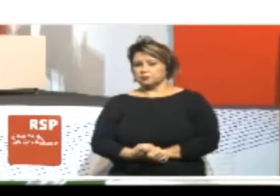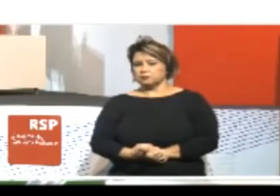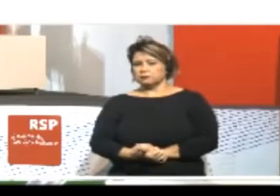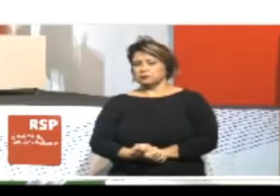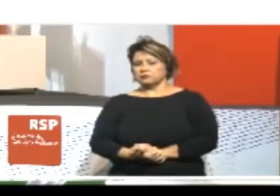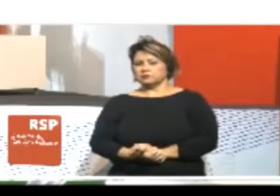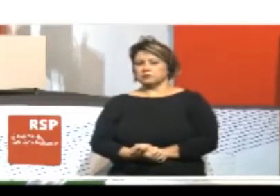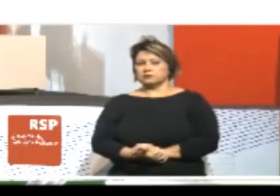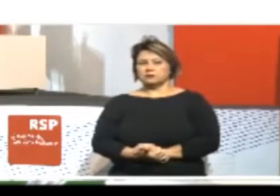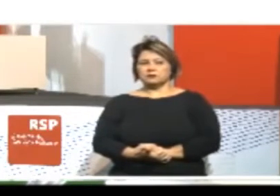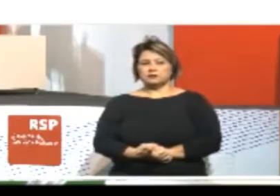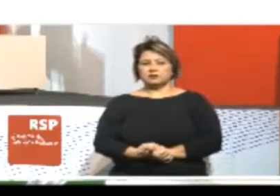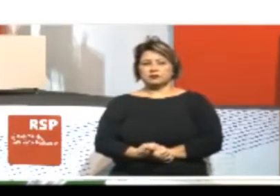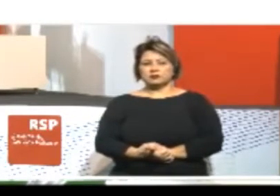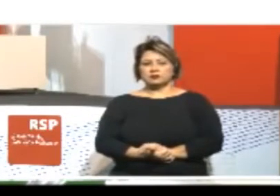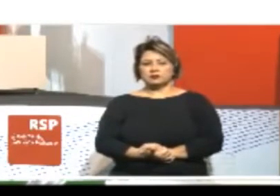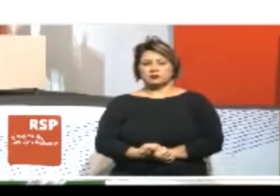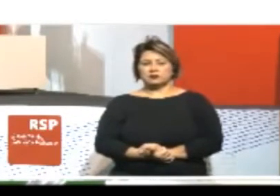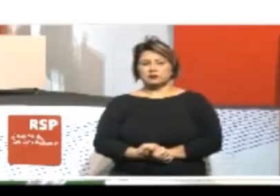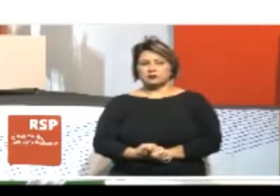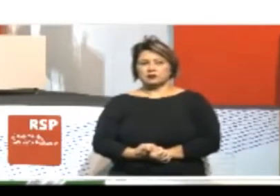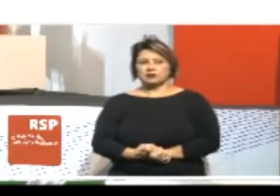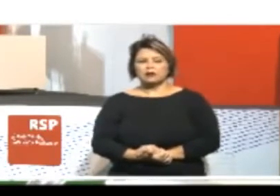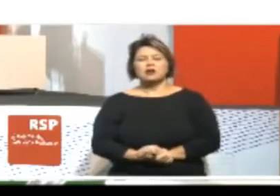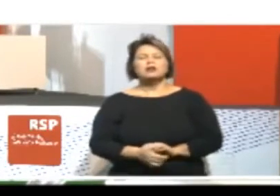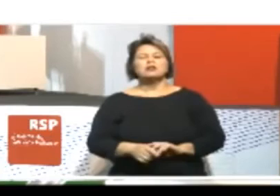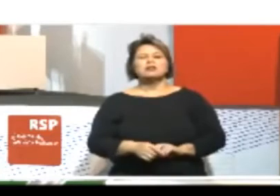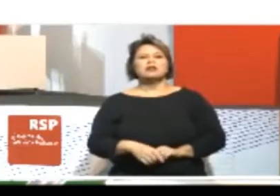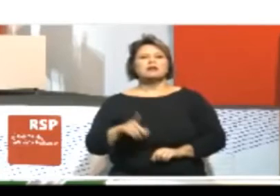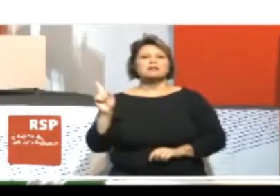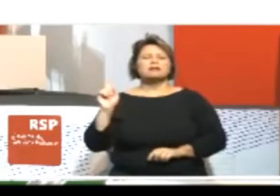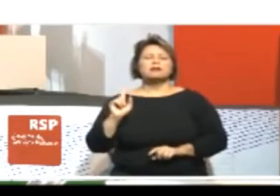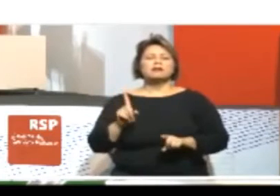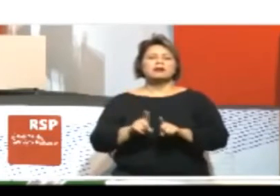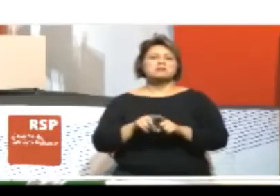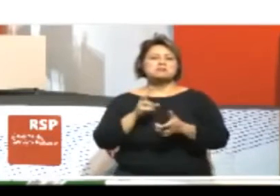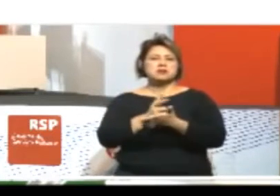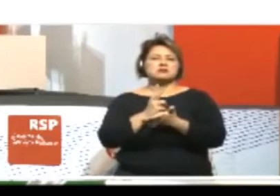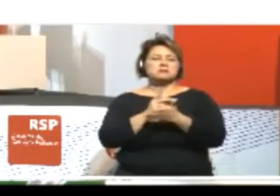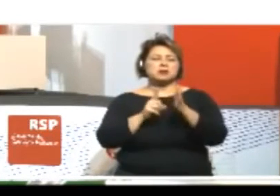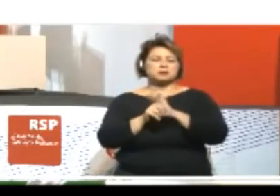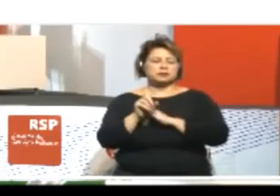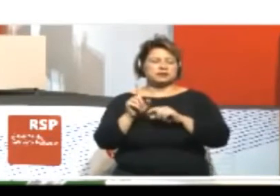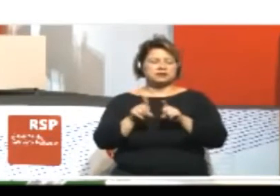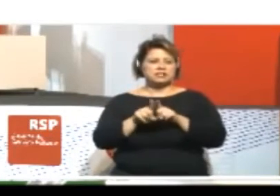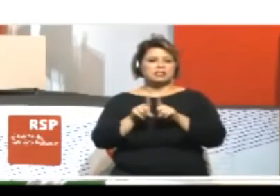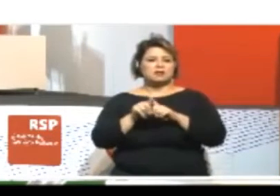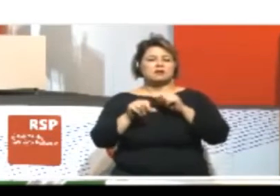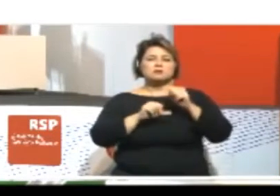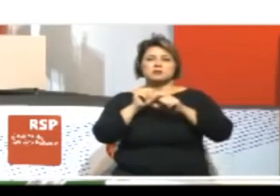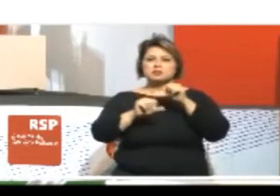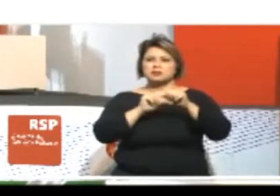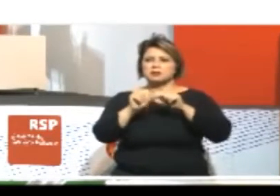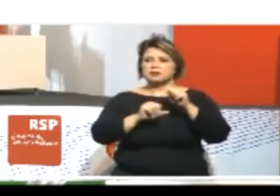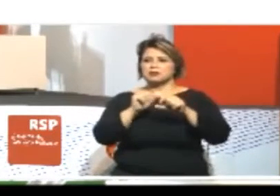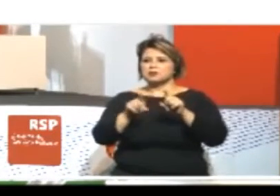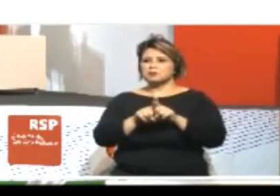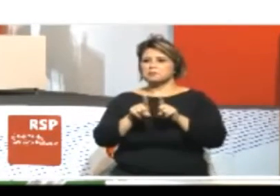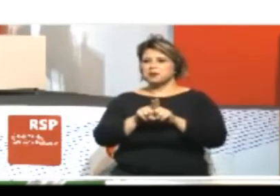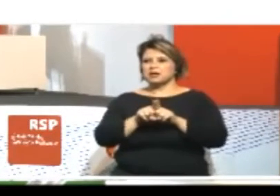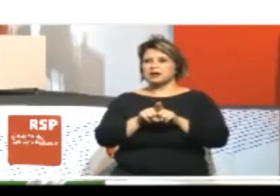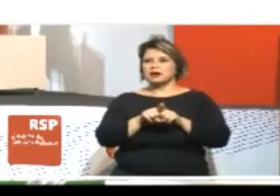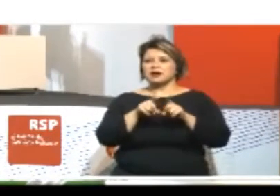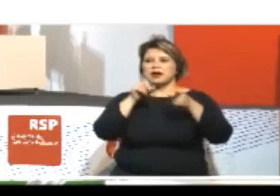mais intervencionistas em la economia em el processo de transformar governança